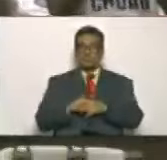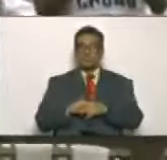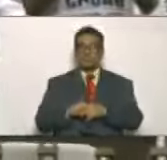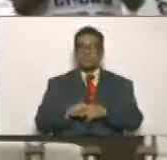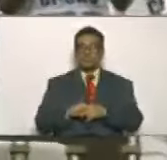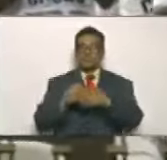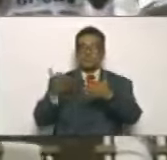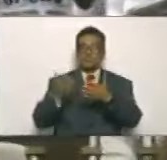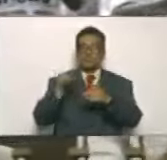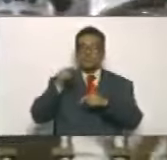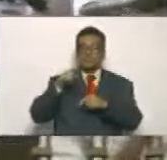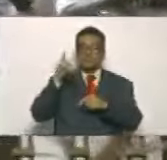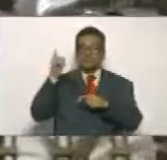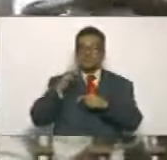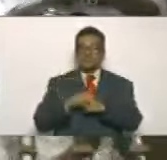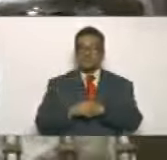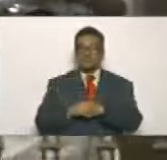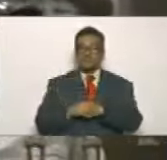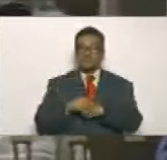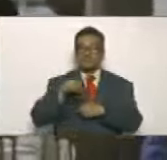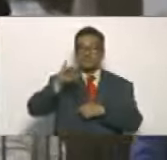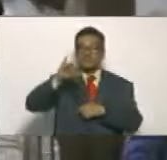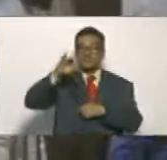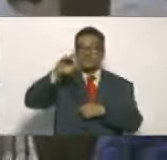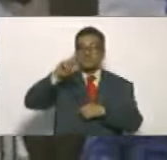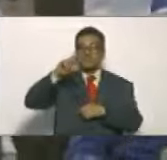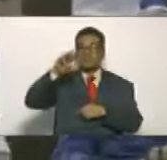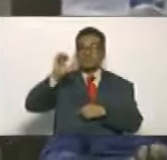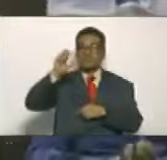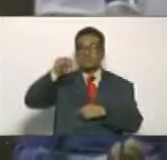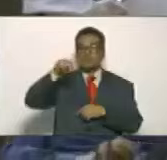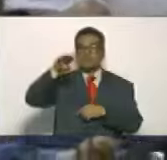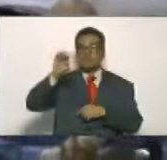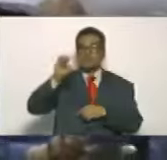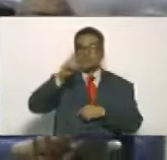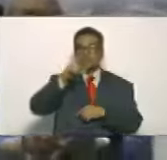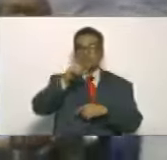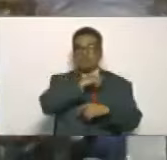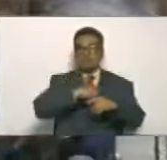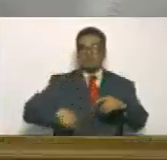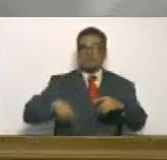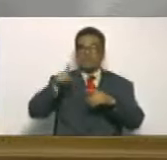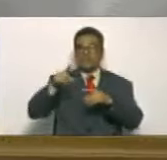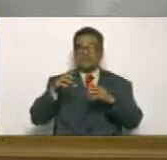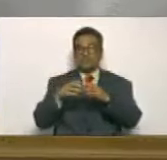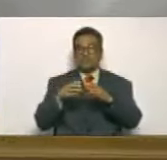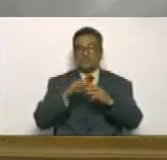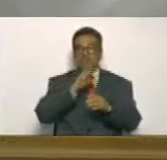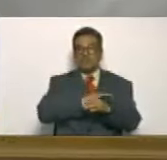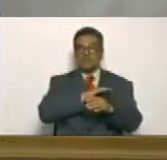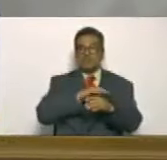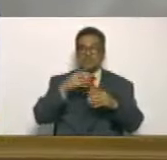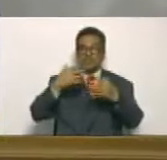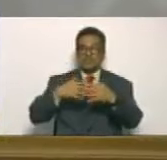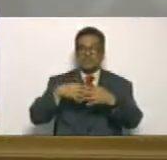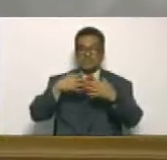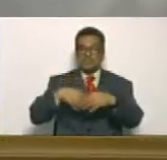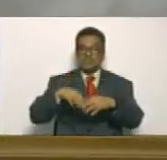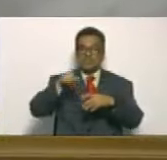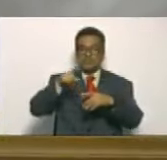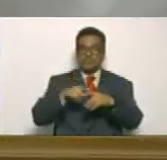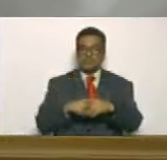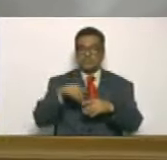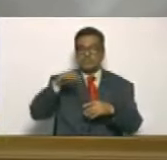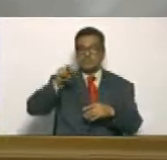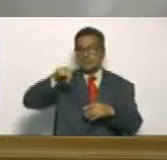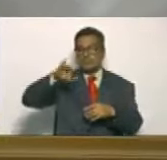Se encuentran acá Irene Liendo, presidenta de esta Asociación Civil Empresa Campesina Chuao,